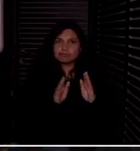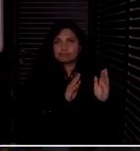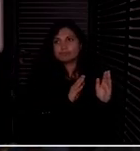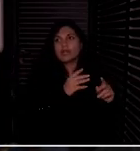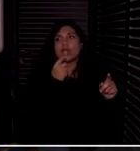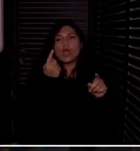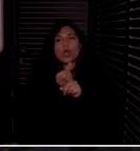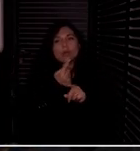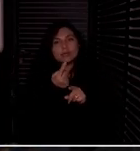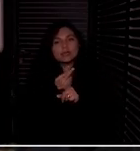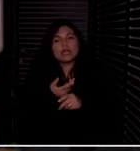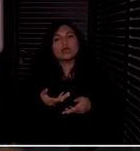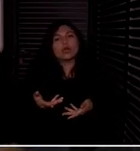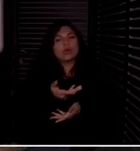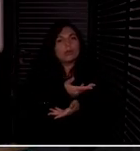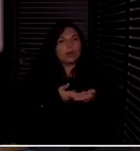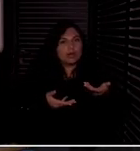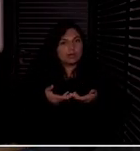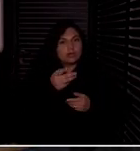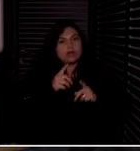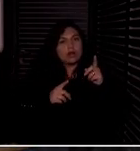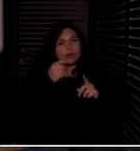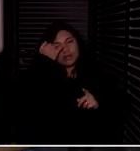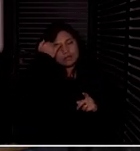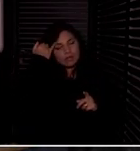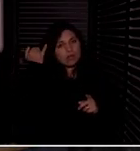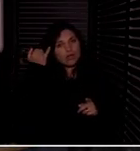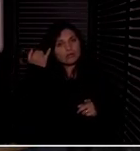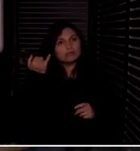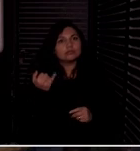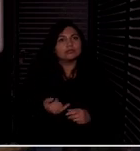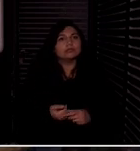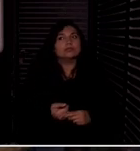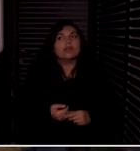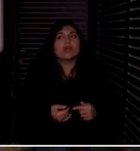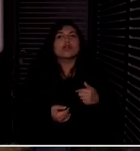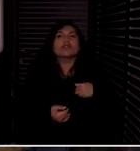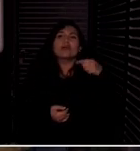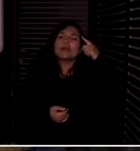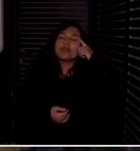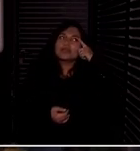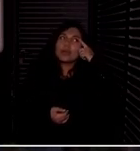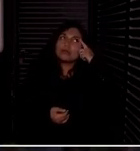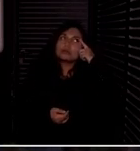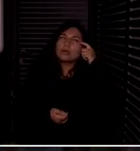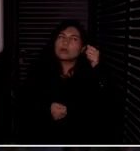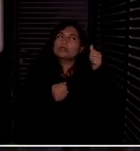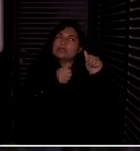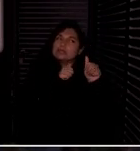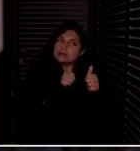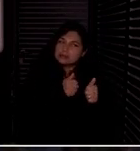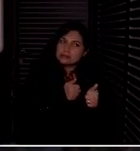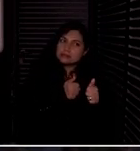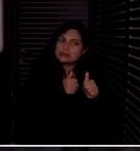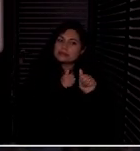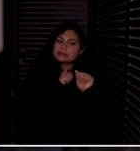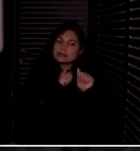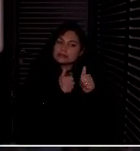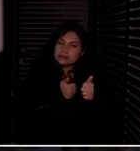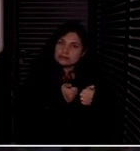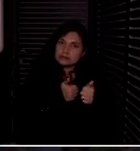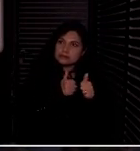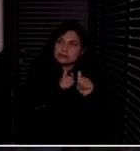compartir algunas ideas de un campo, yo diría, en controversia. No diría la televisión en particular, pero sí el